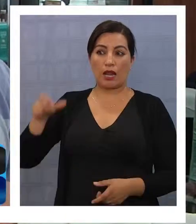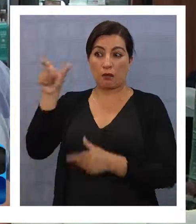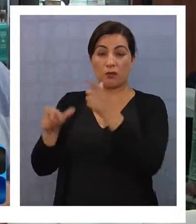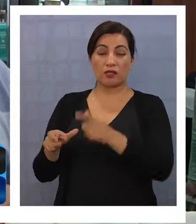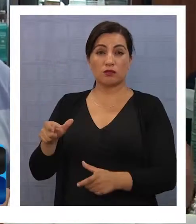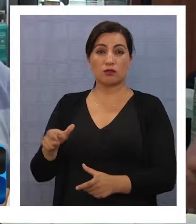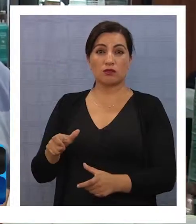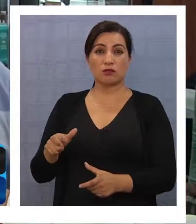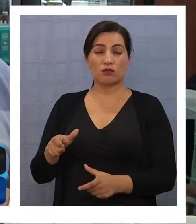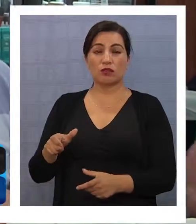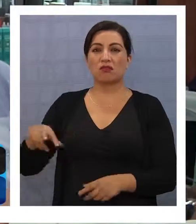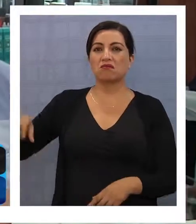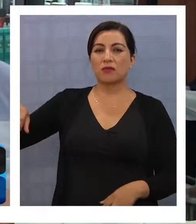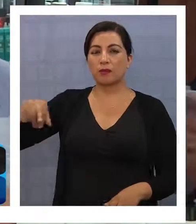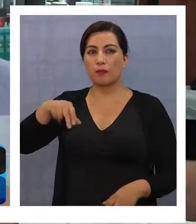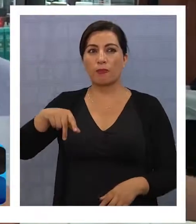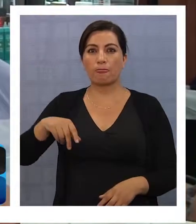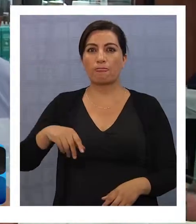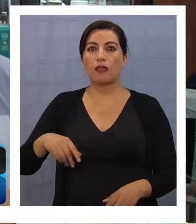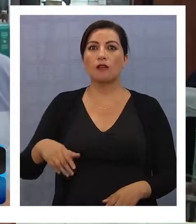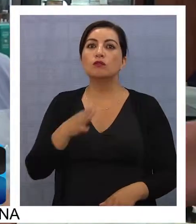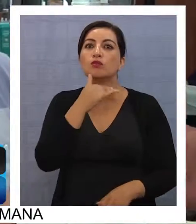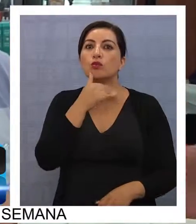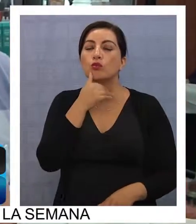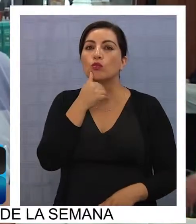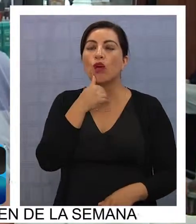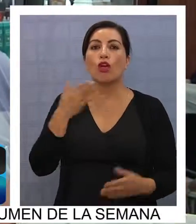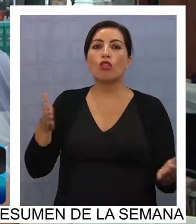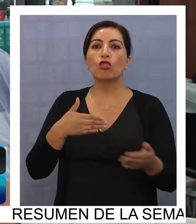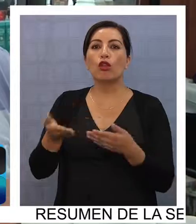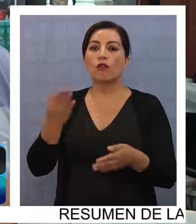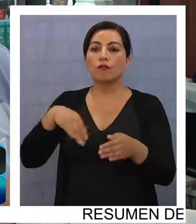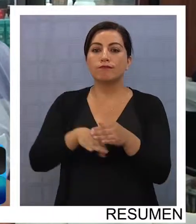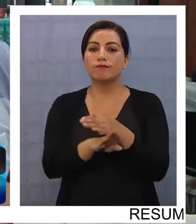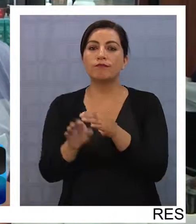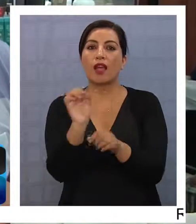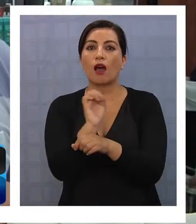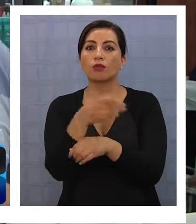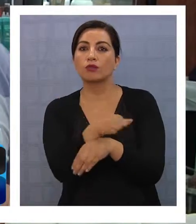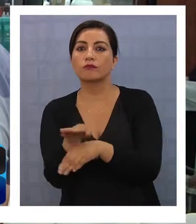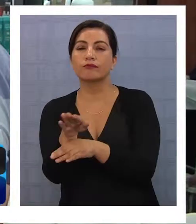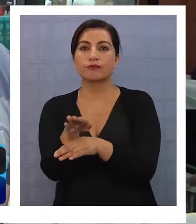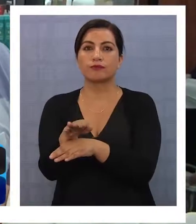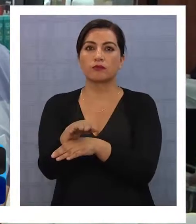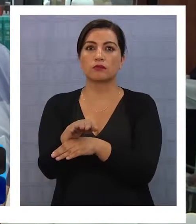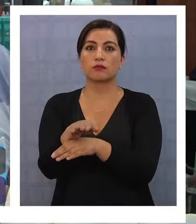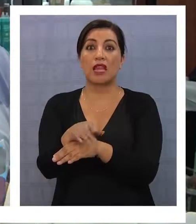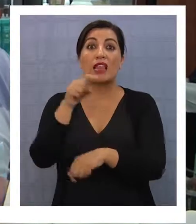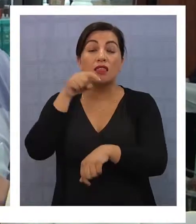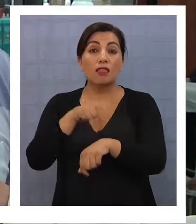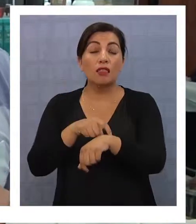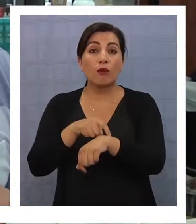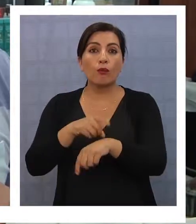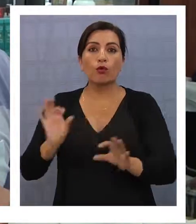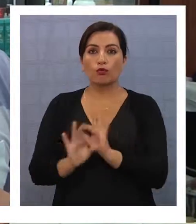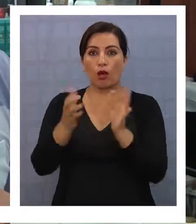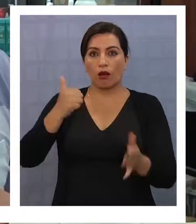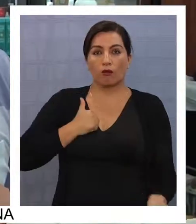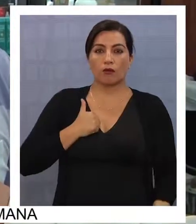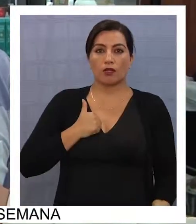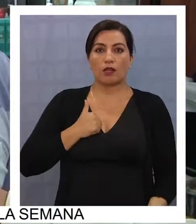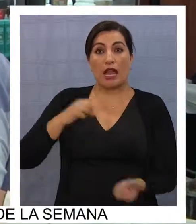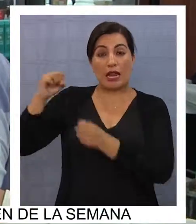digamos. El cliente llega y de repente no tiene donde estacionarse, tampoco llega. Ahora los plazos no se han cumplido, la